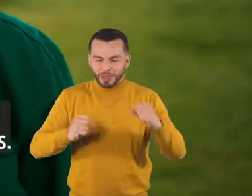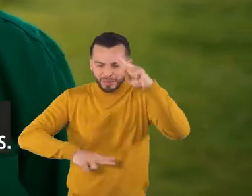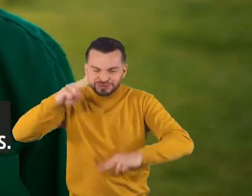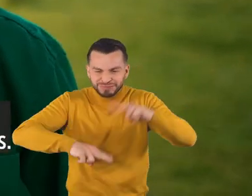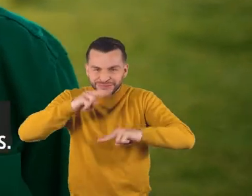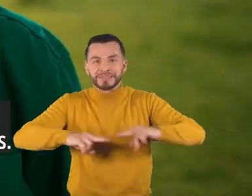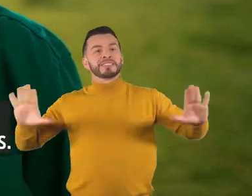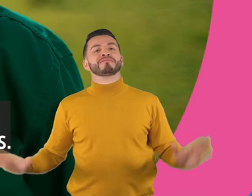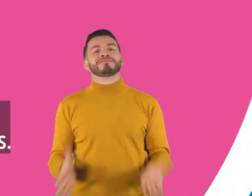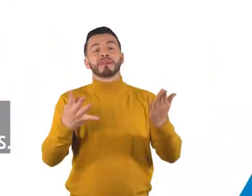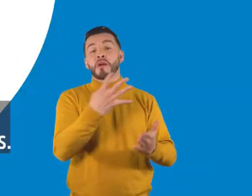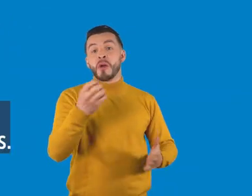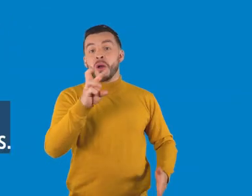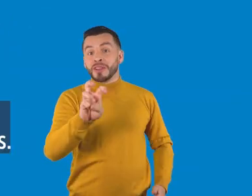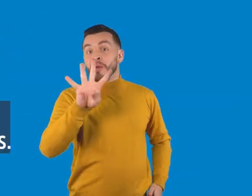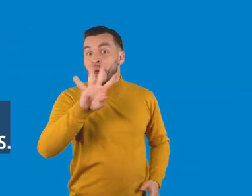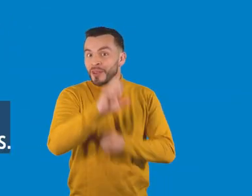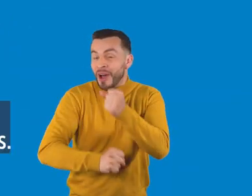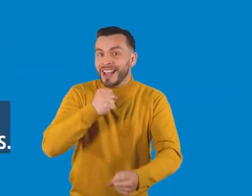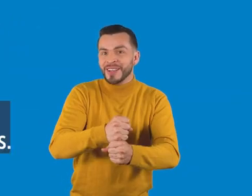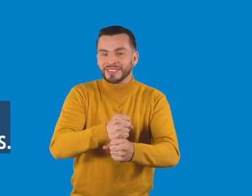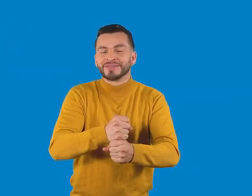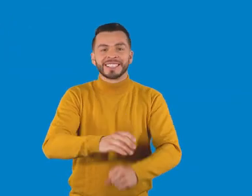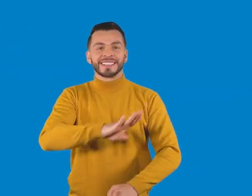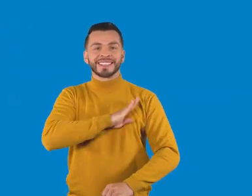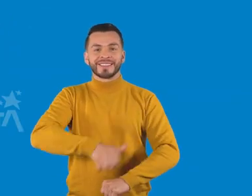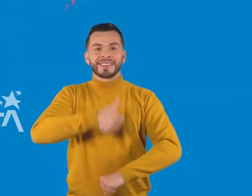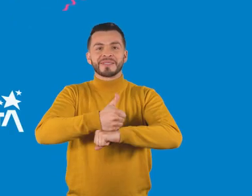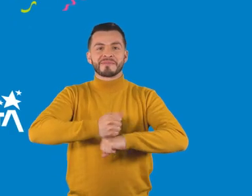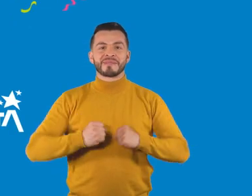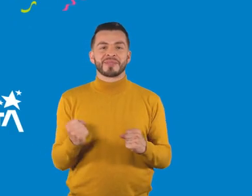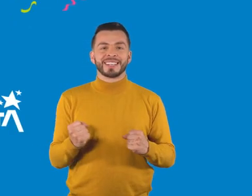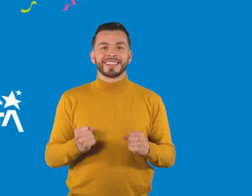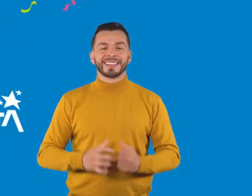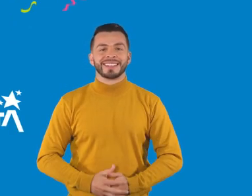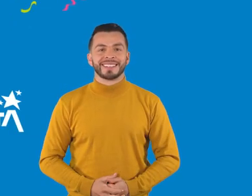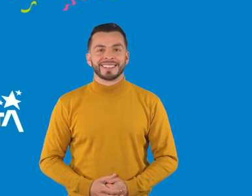Bogotá que estamos construyendo, 484 años. Alcaldía Mayor de Bogotá.